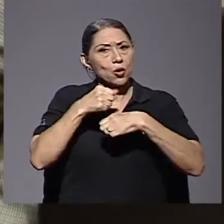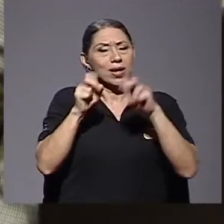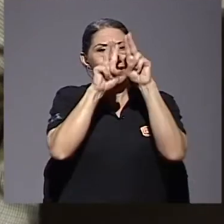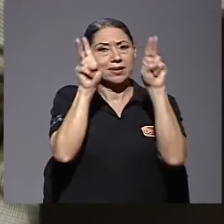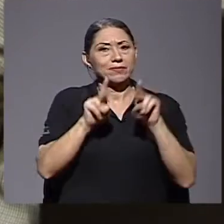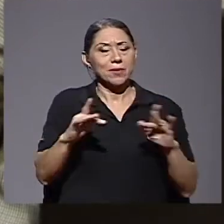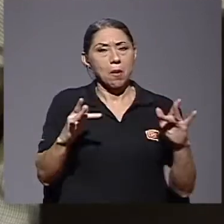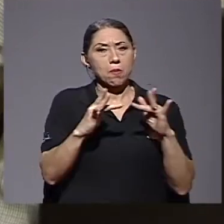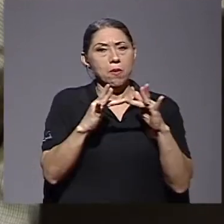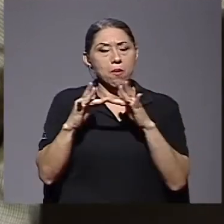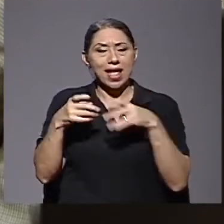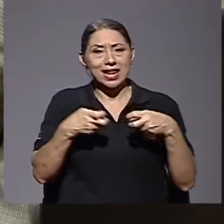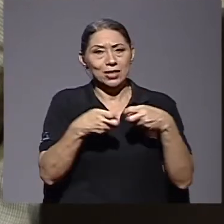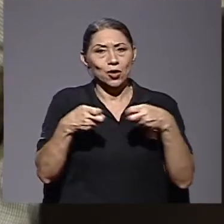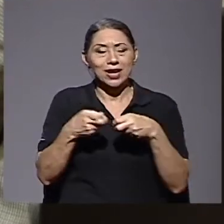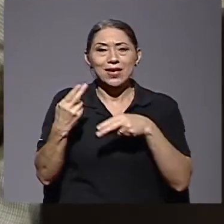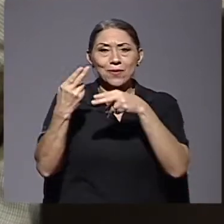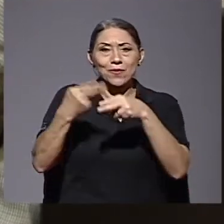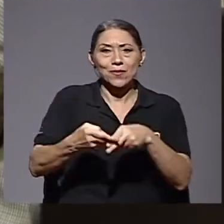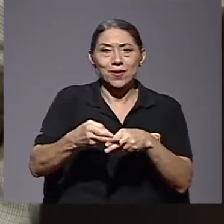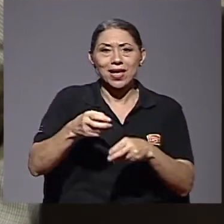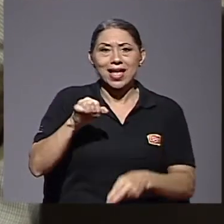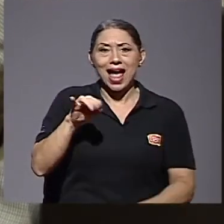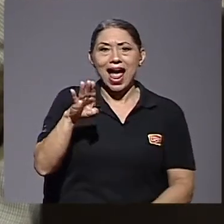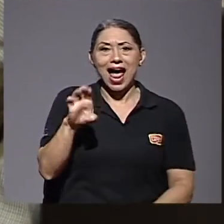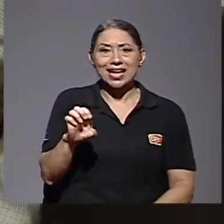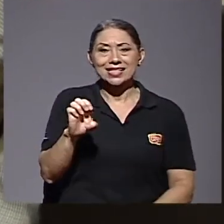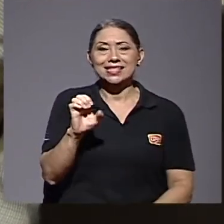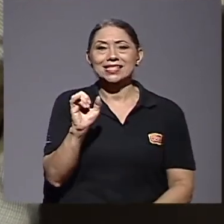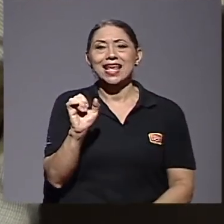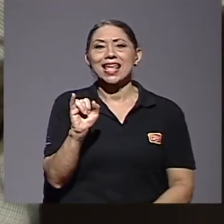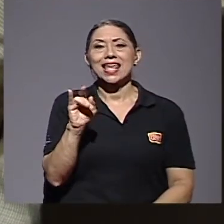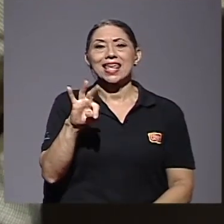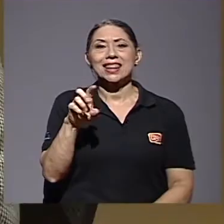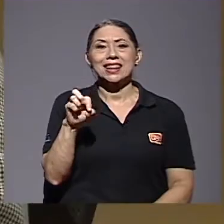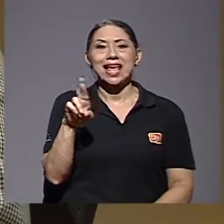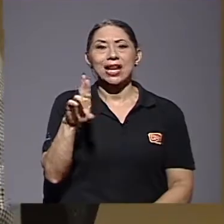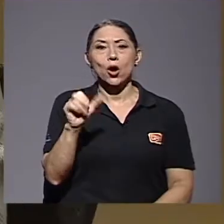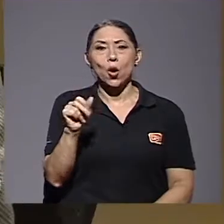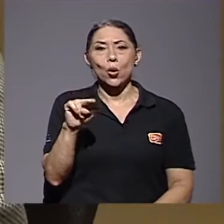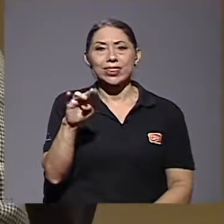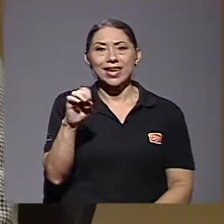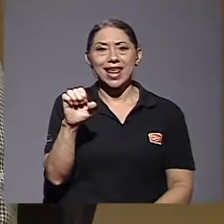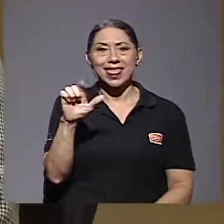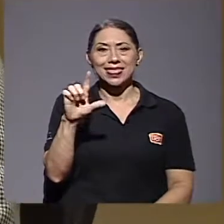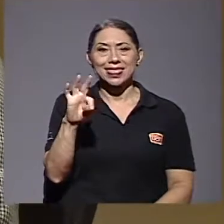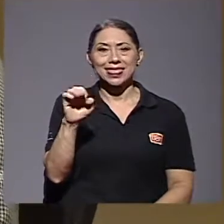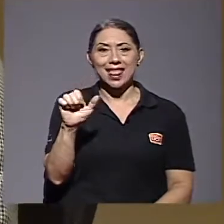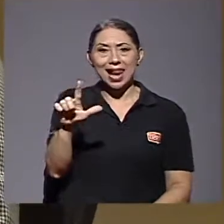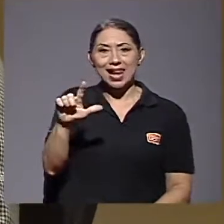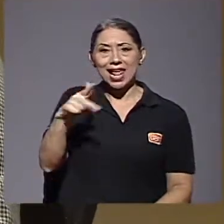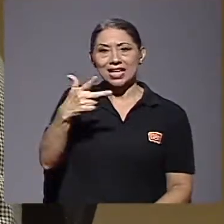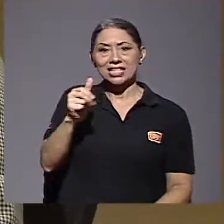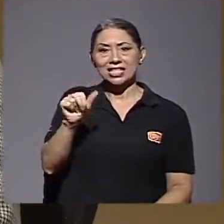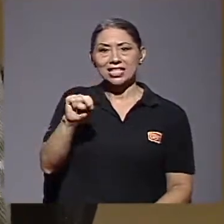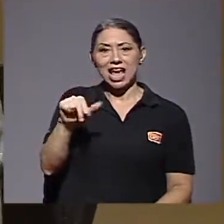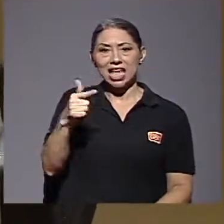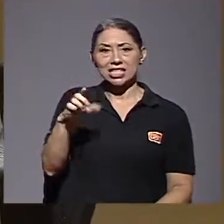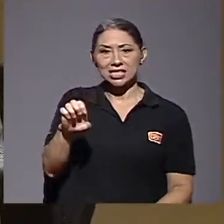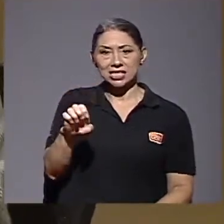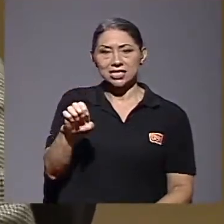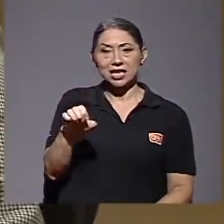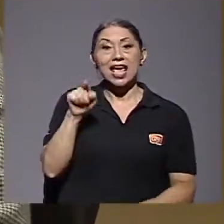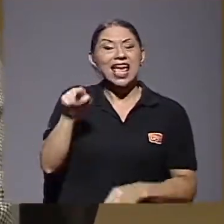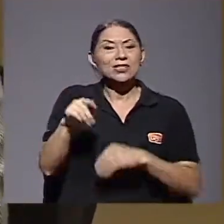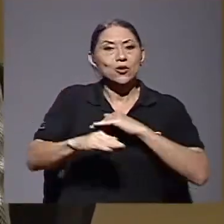En el mercado se llama ICE, Intercontinental Exchange, que eso es solamente es